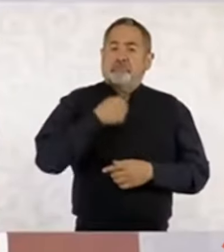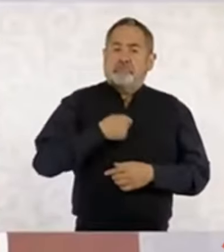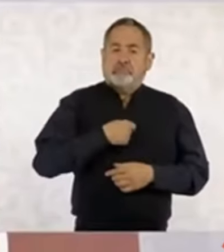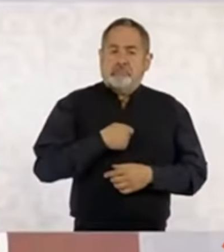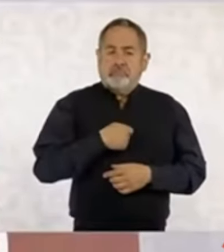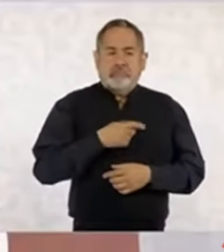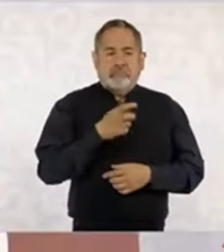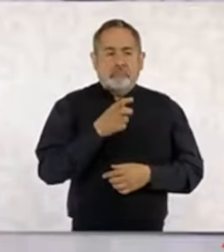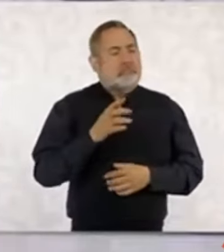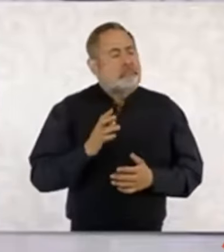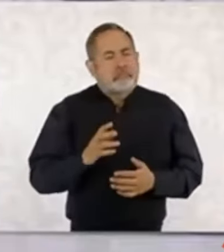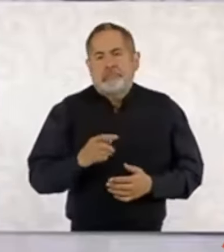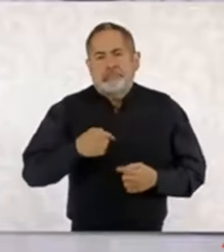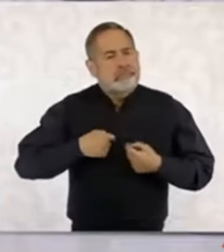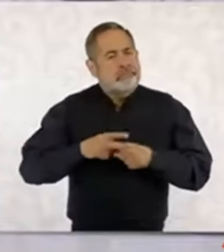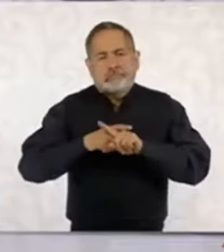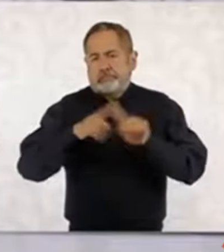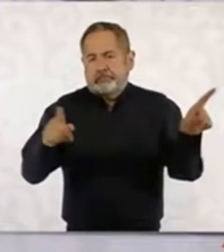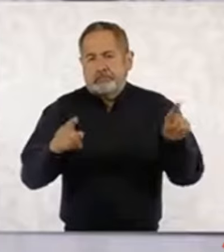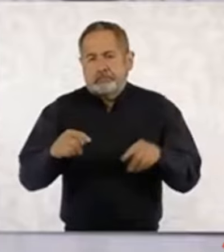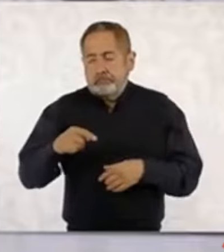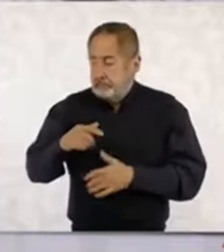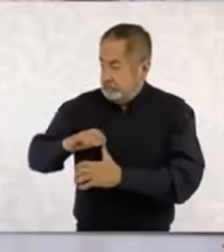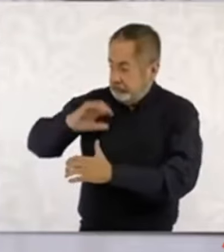A nosotros, al revés.